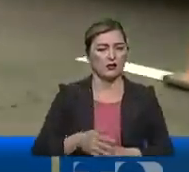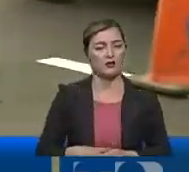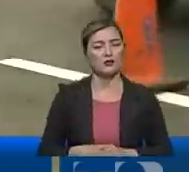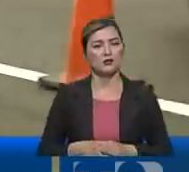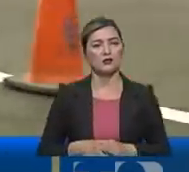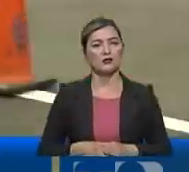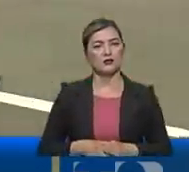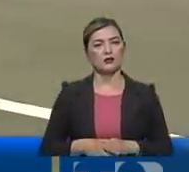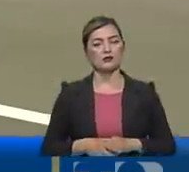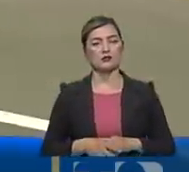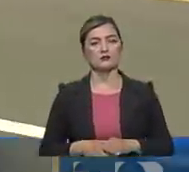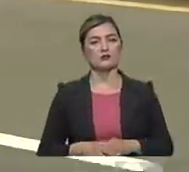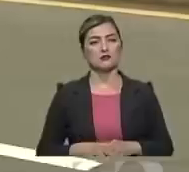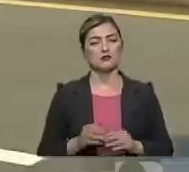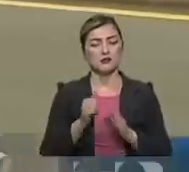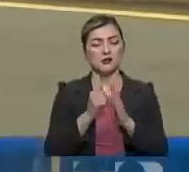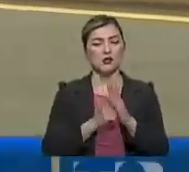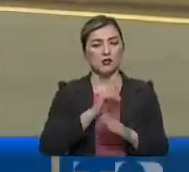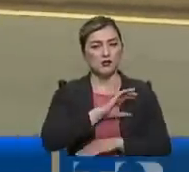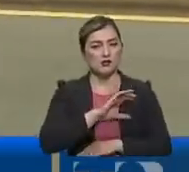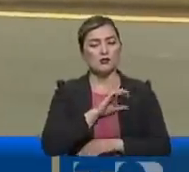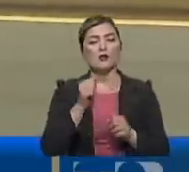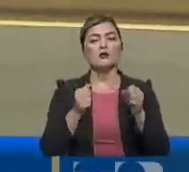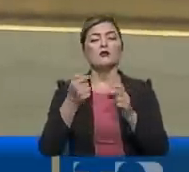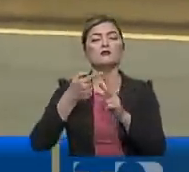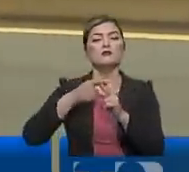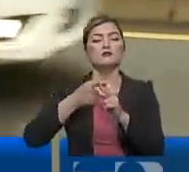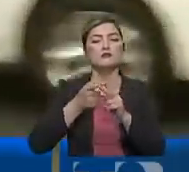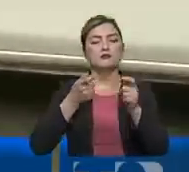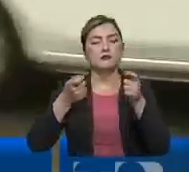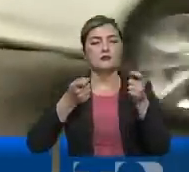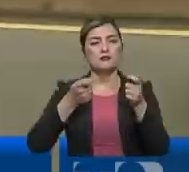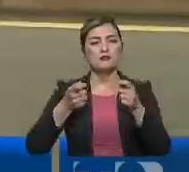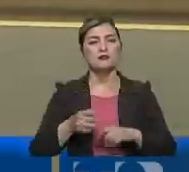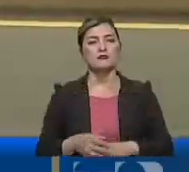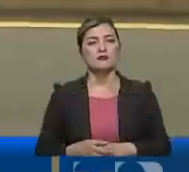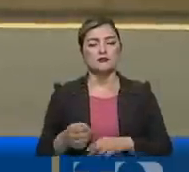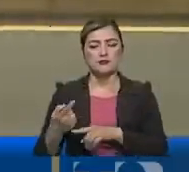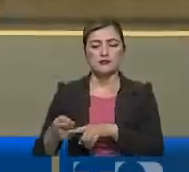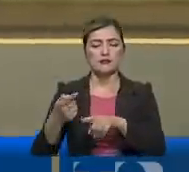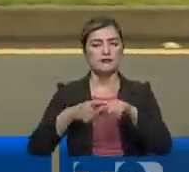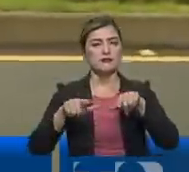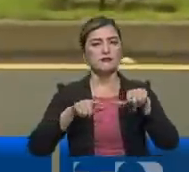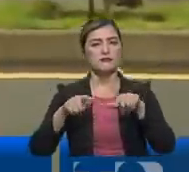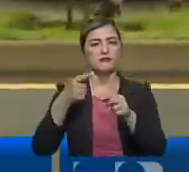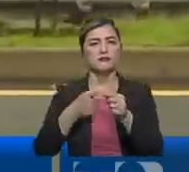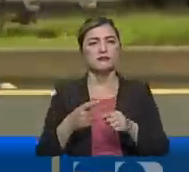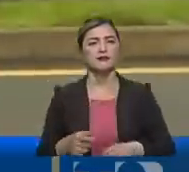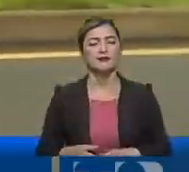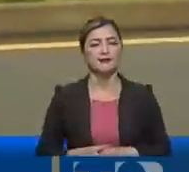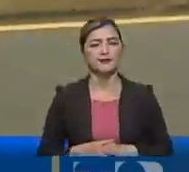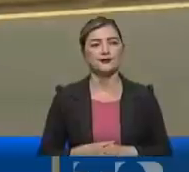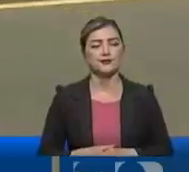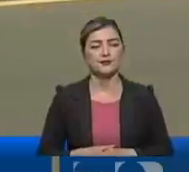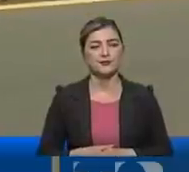por eso que desde la Agencia Metropolitana de Tránsito han comenzado a realizar operativos en diferentes puntos de la capital. Uno